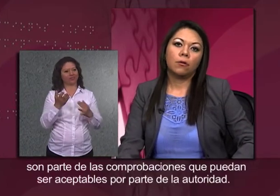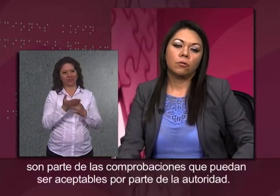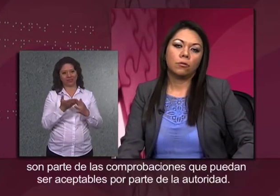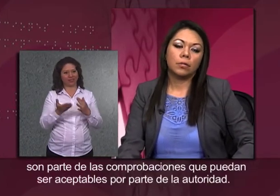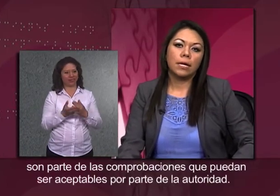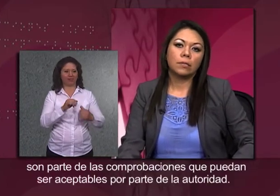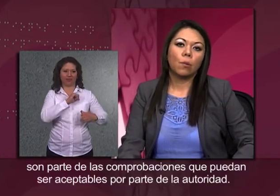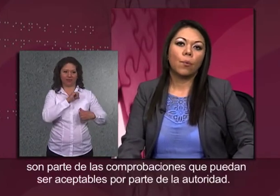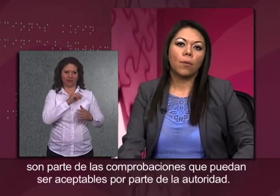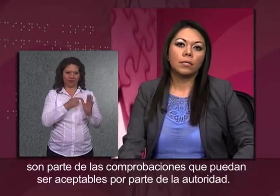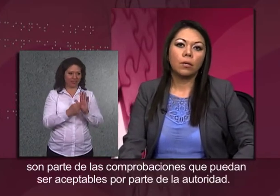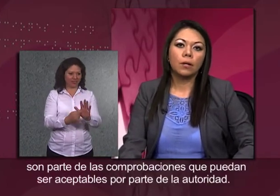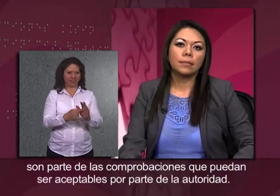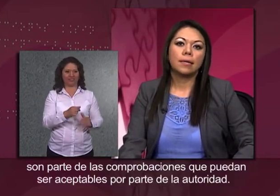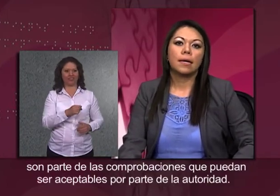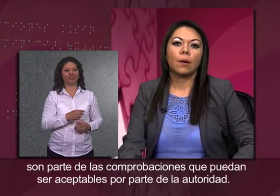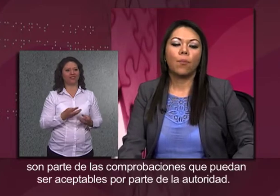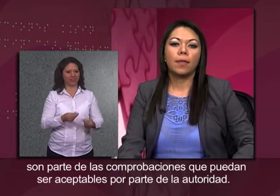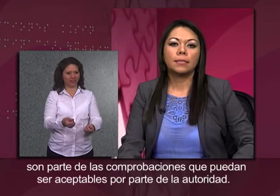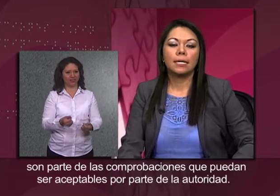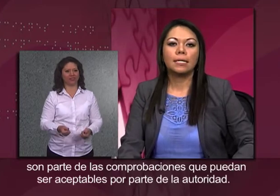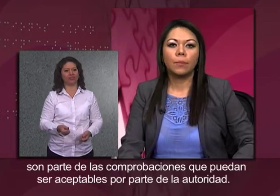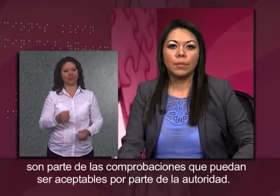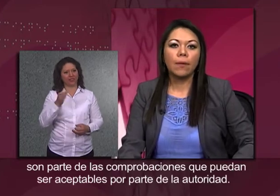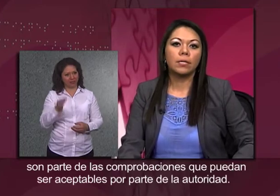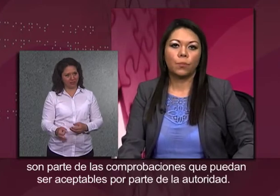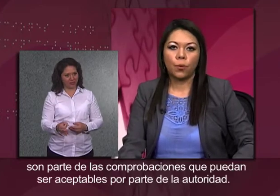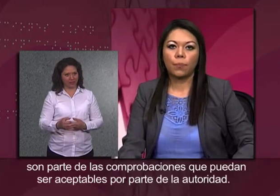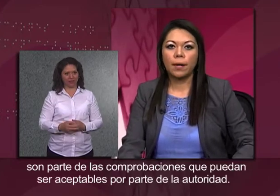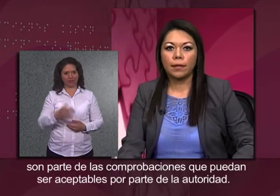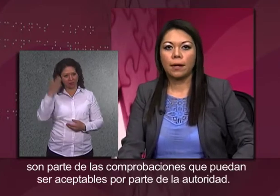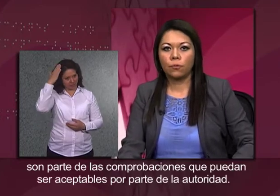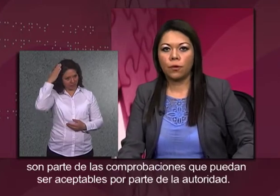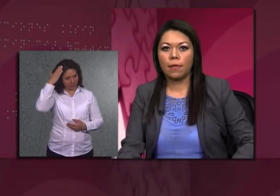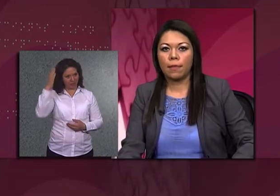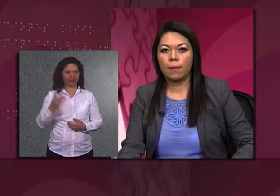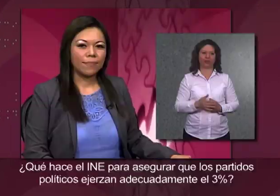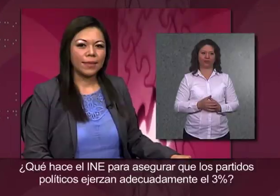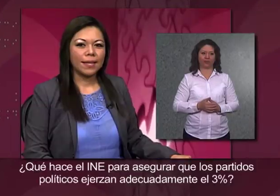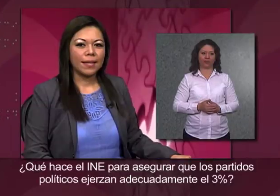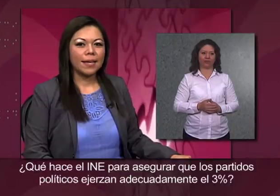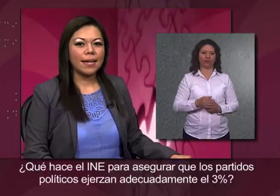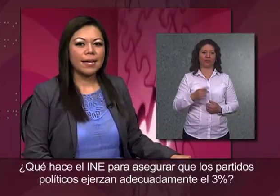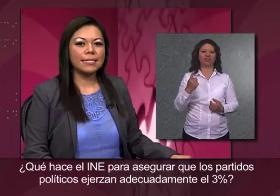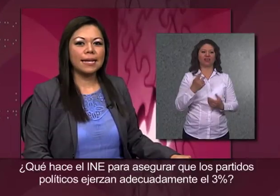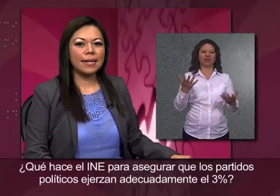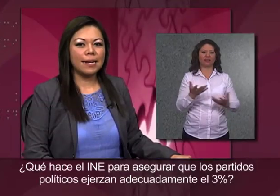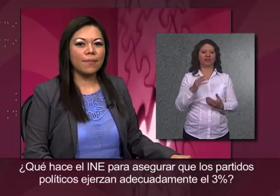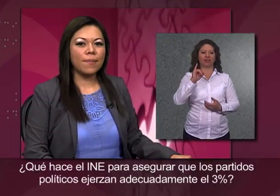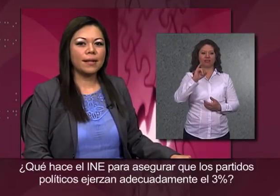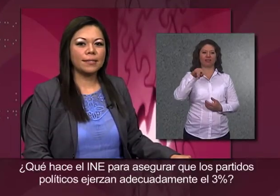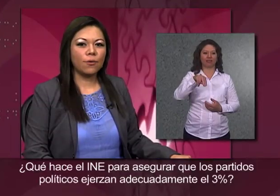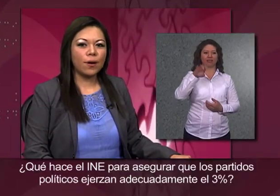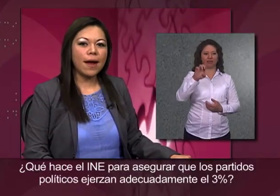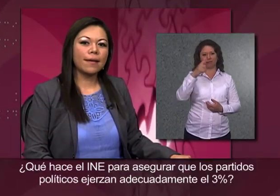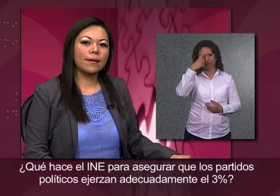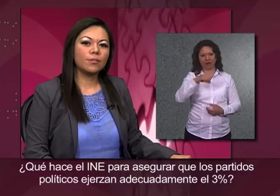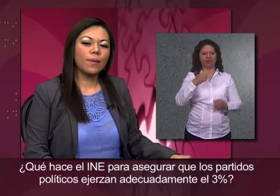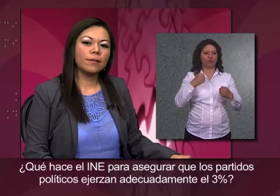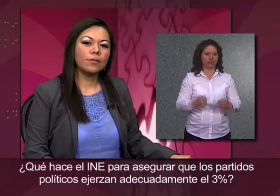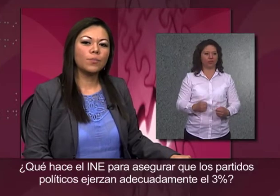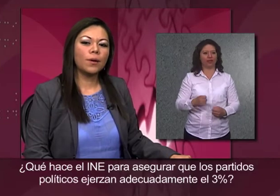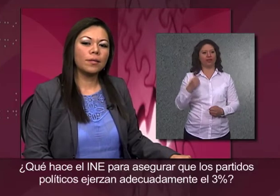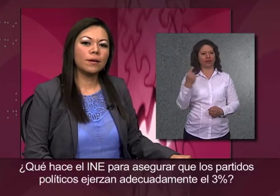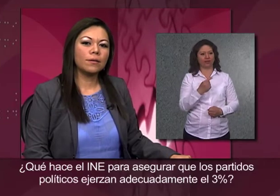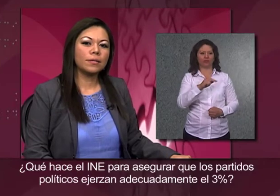de los de las comprobaciones que puedan ser aceptables por parte de la autoridad que hace el ine para asegurar que